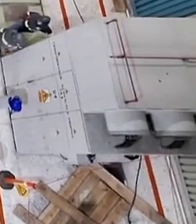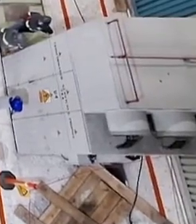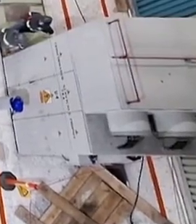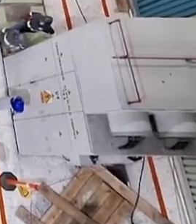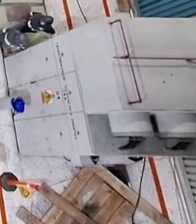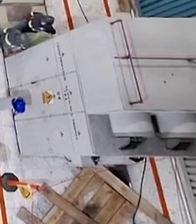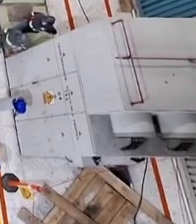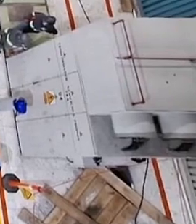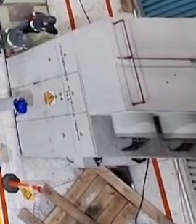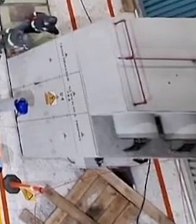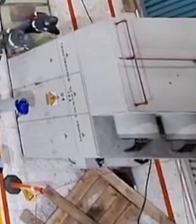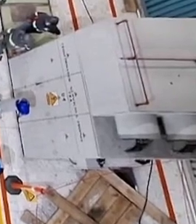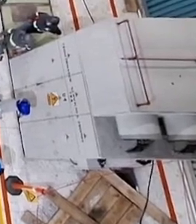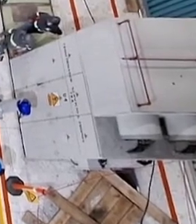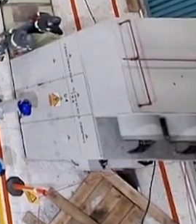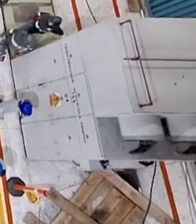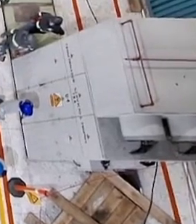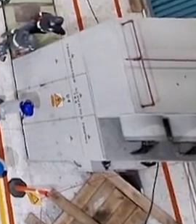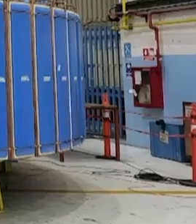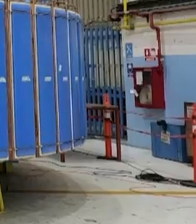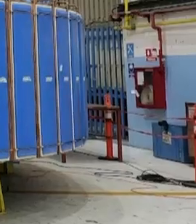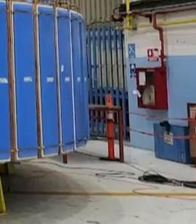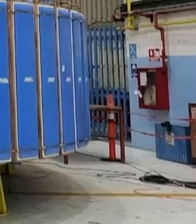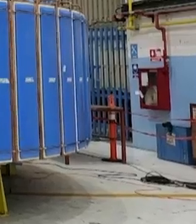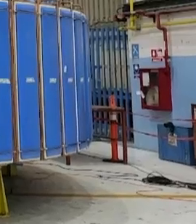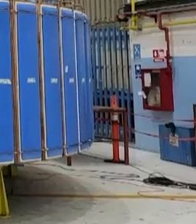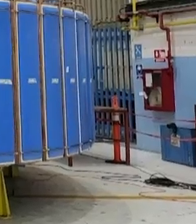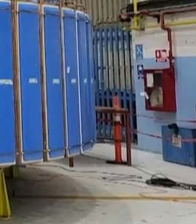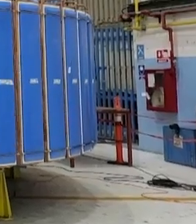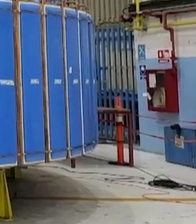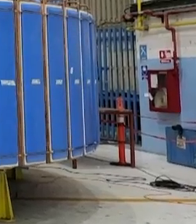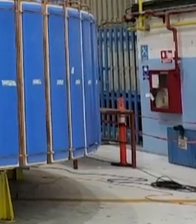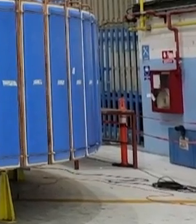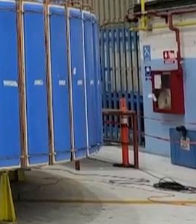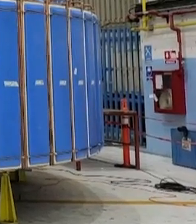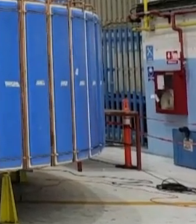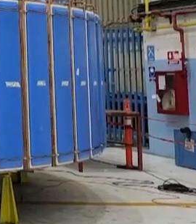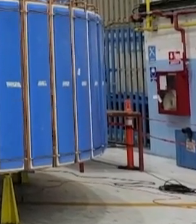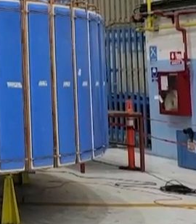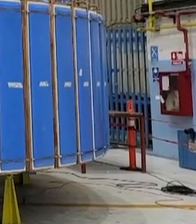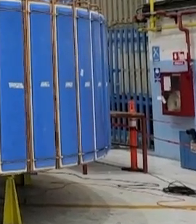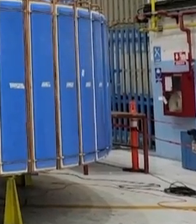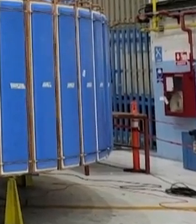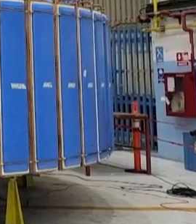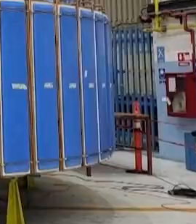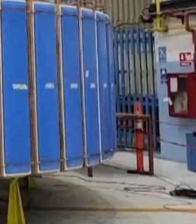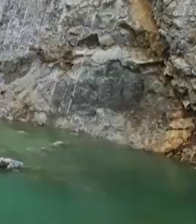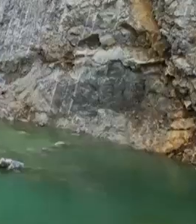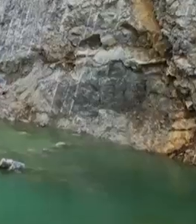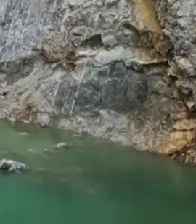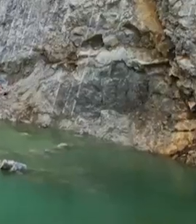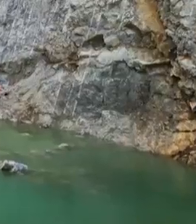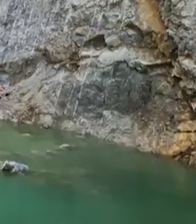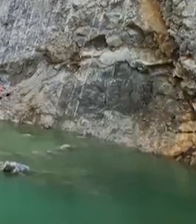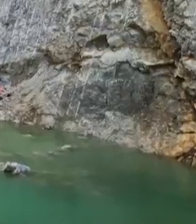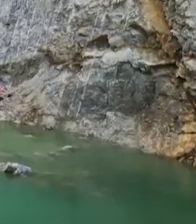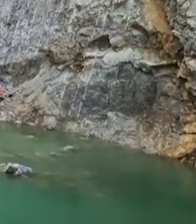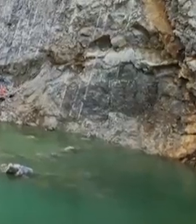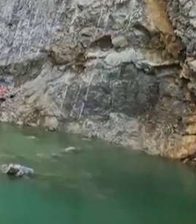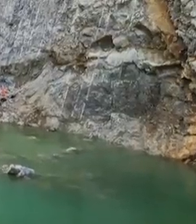físico 57%. Peñitas, avance físico 90%. Chicoacén